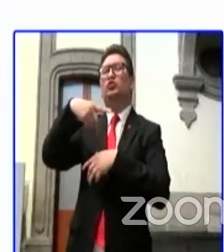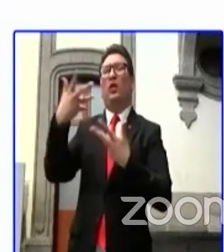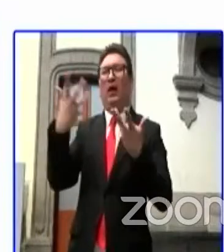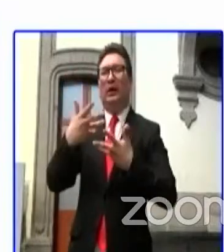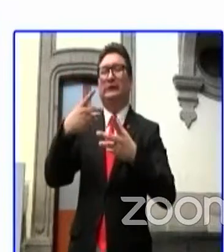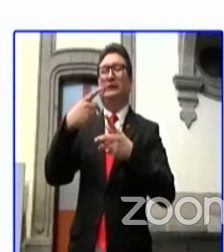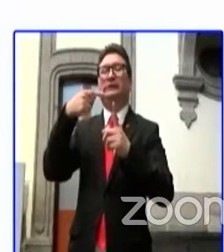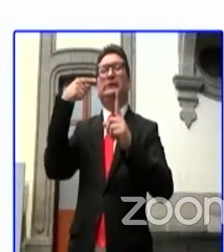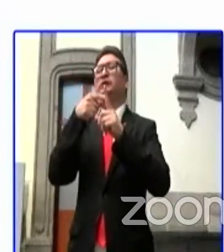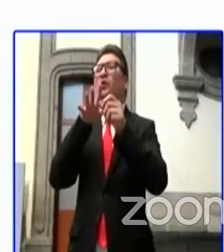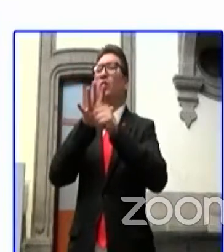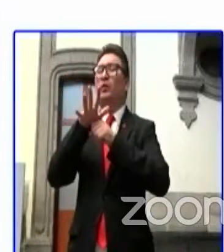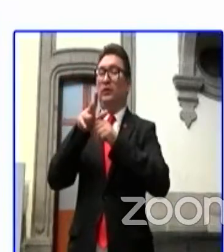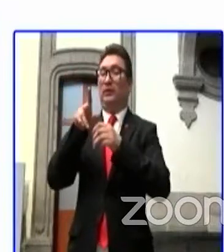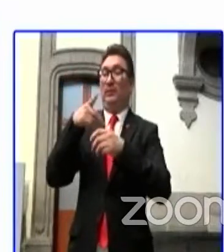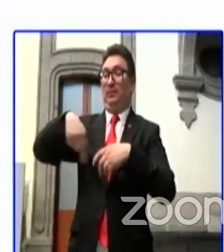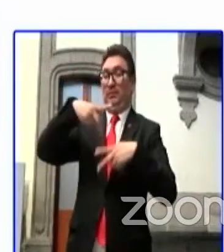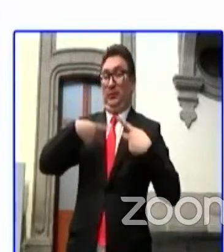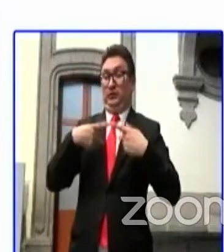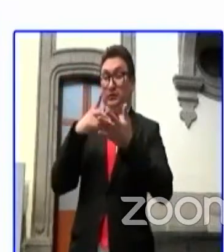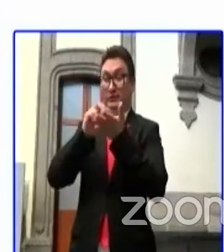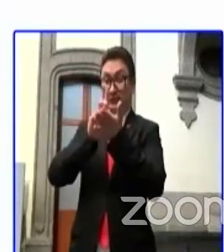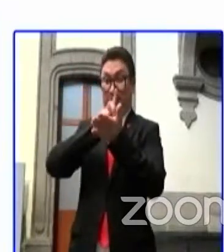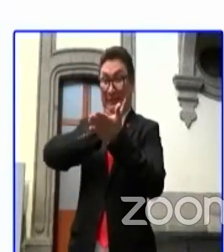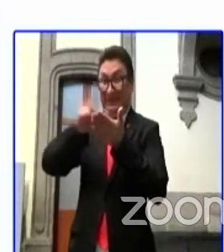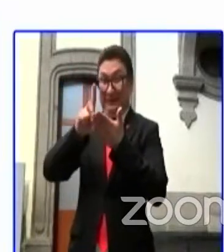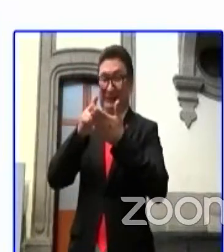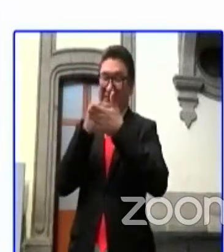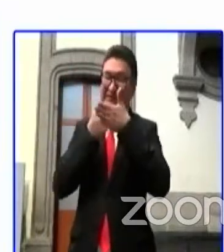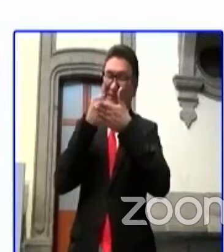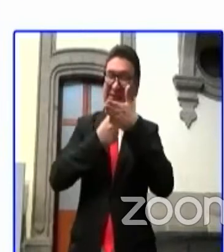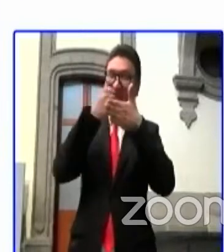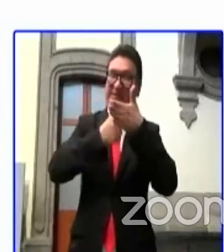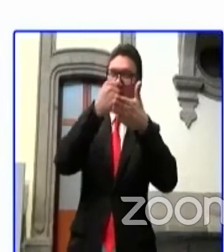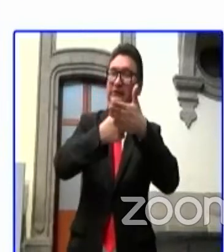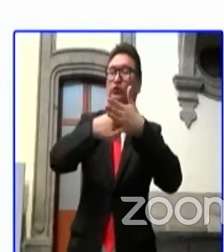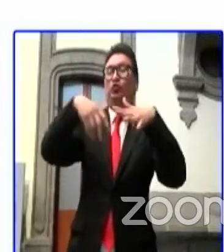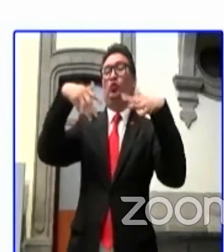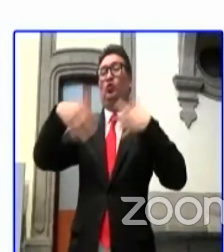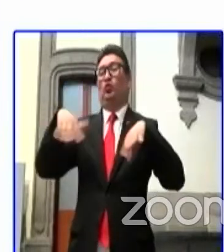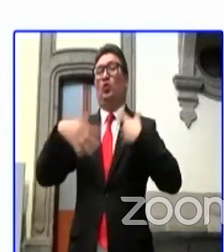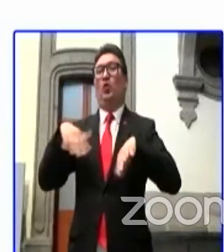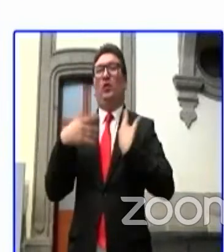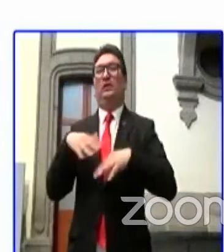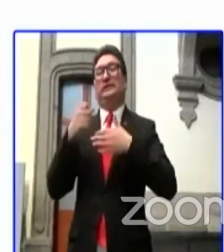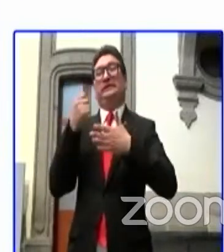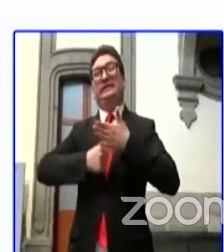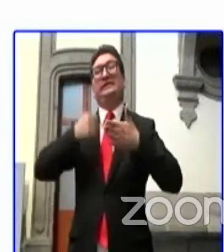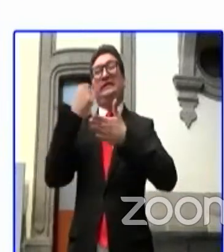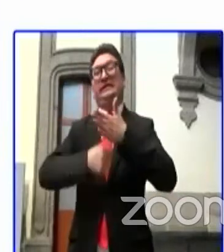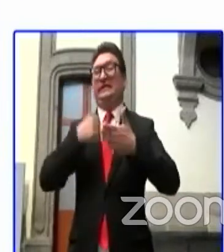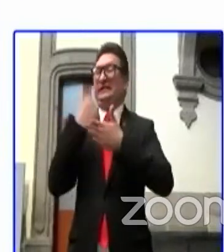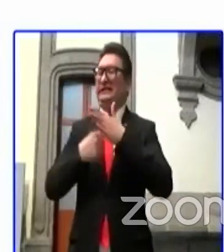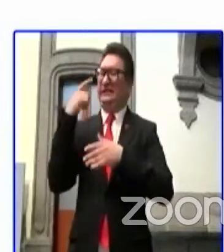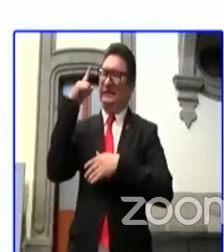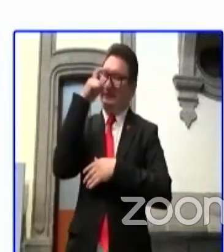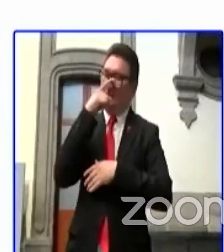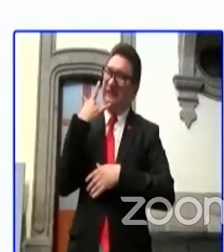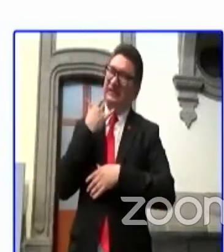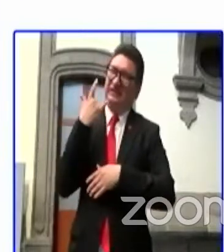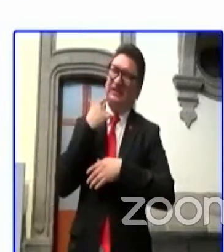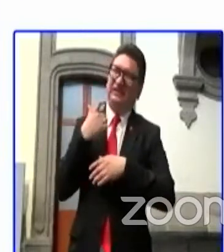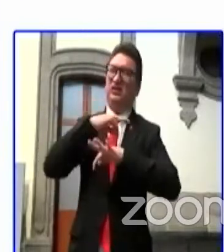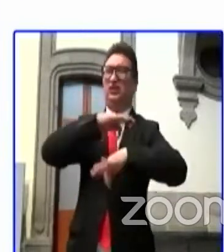los derechos de las personas con discapacidad es una gran batalla que nos ha costado a todos,